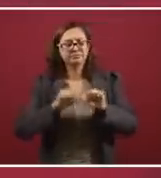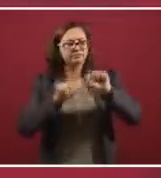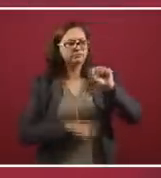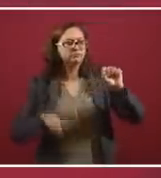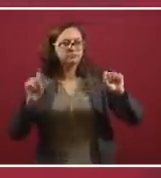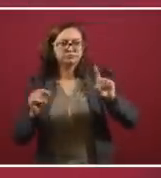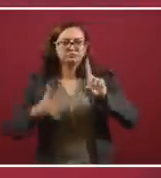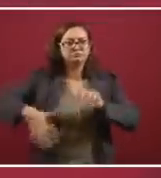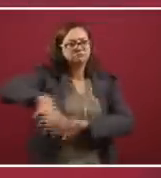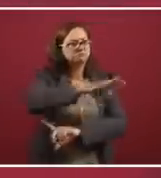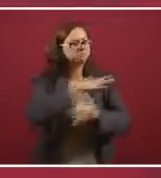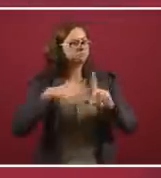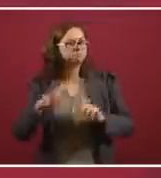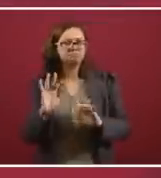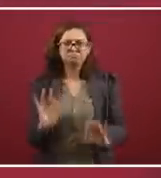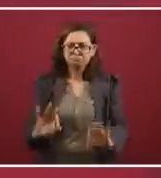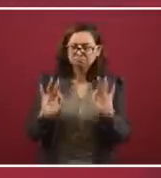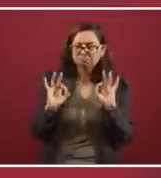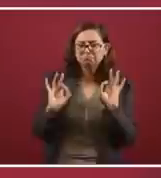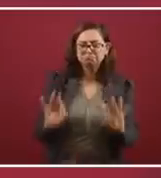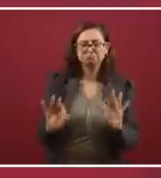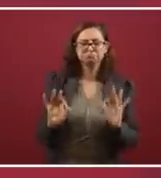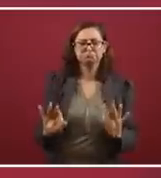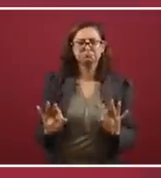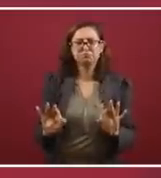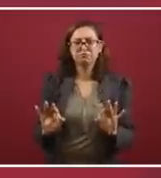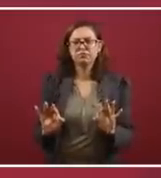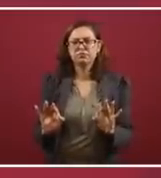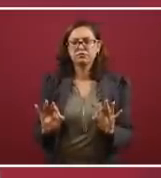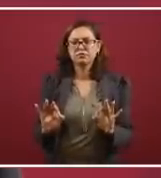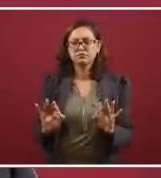favorables que se van a